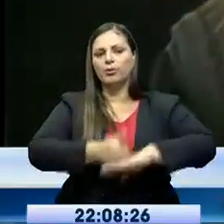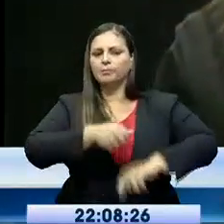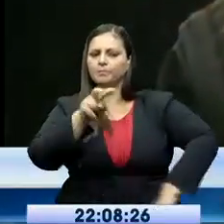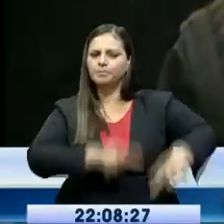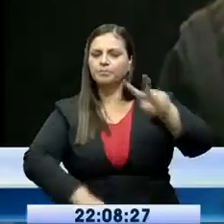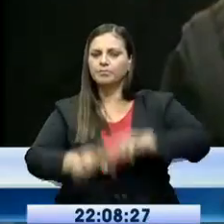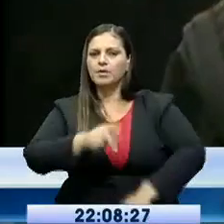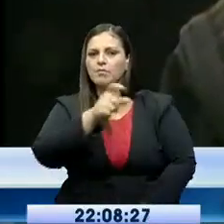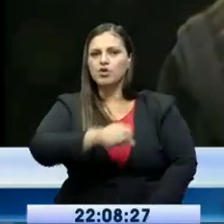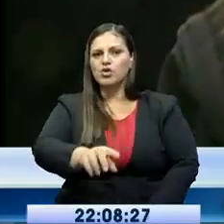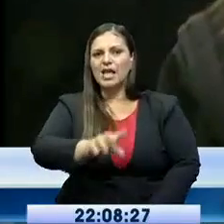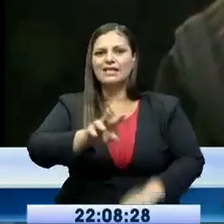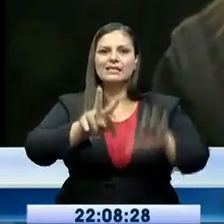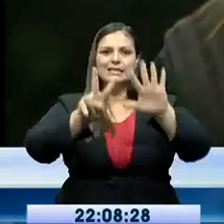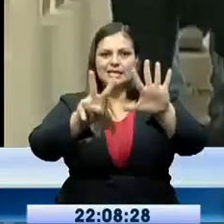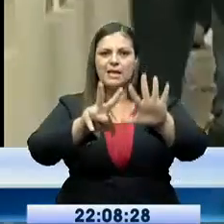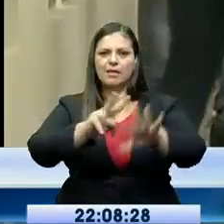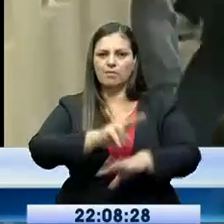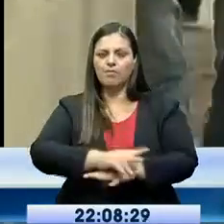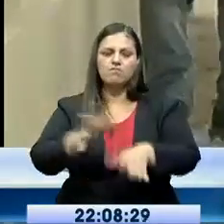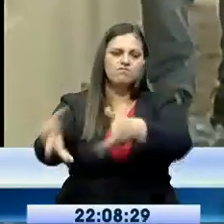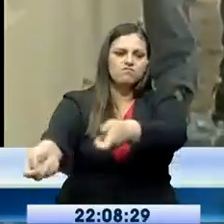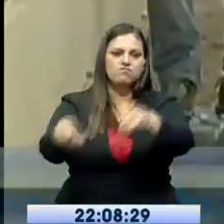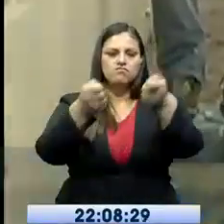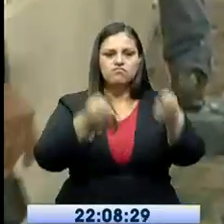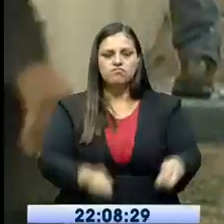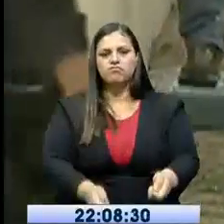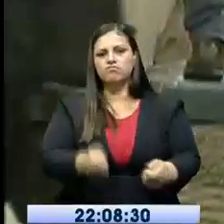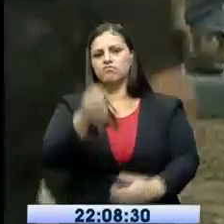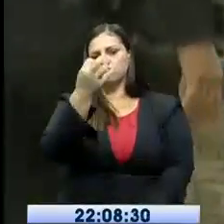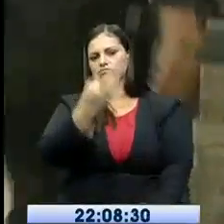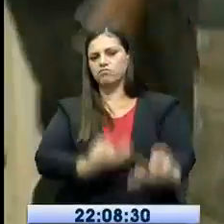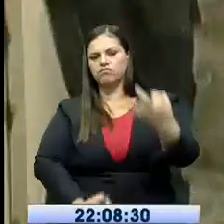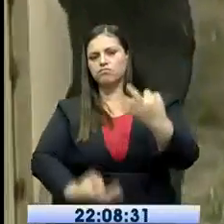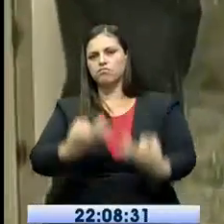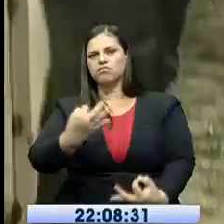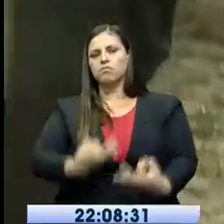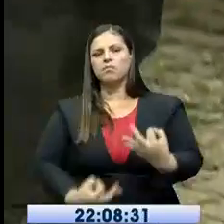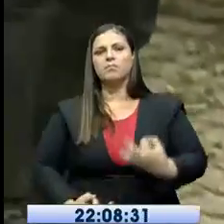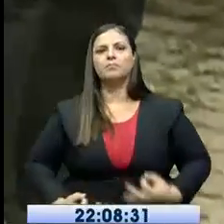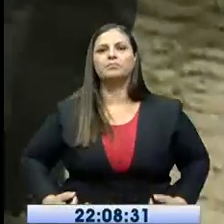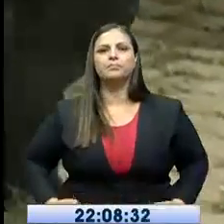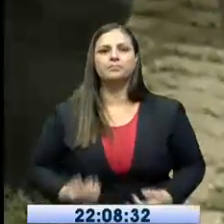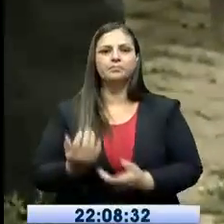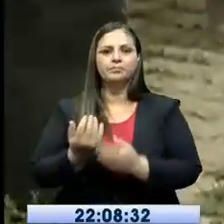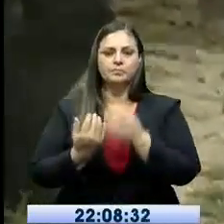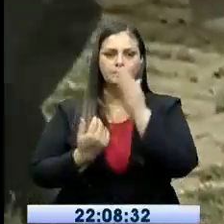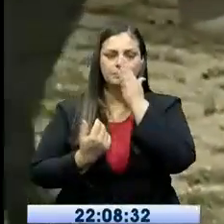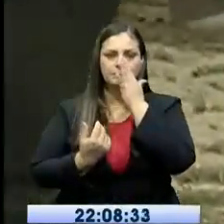lo más factible es que sea en horas de la noche. Con cámara de William Franco, informó José Morales.